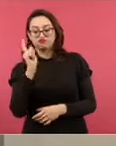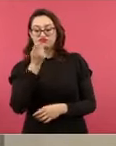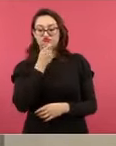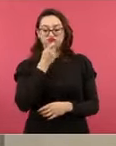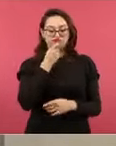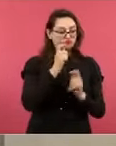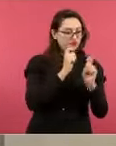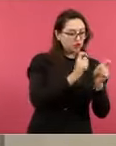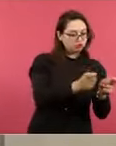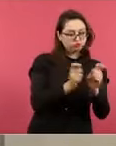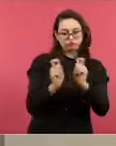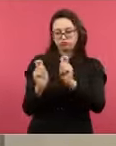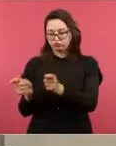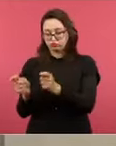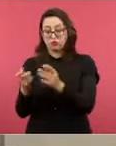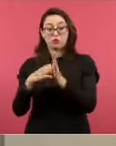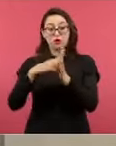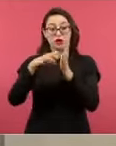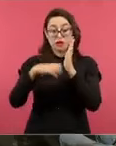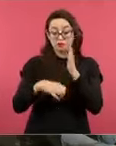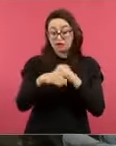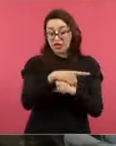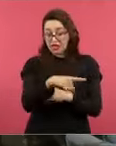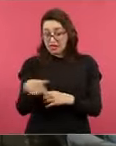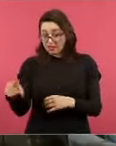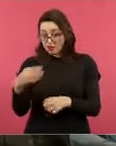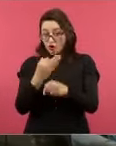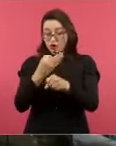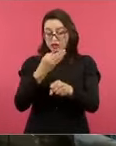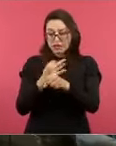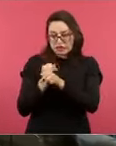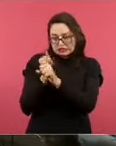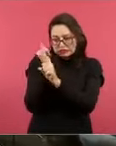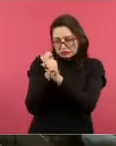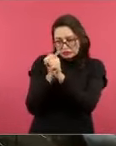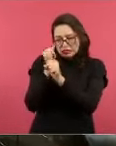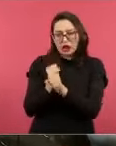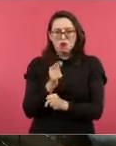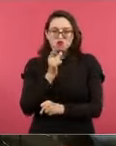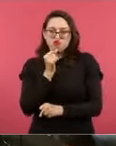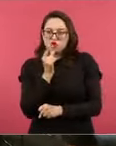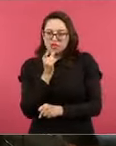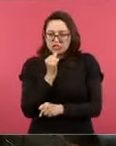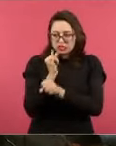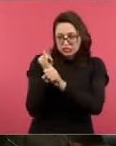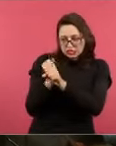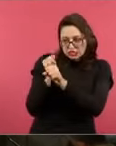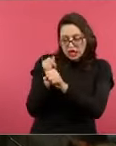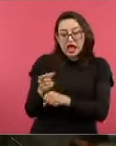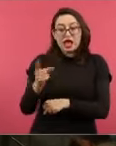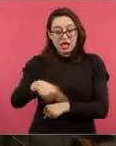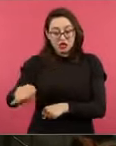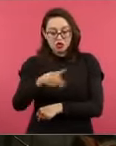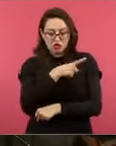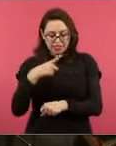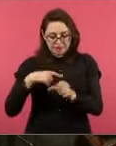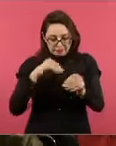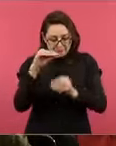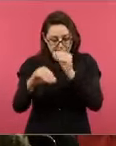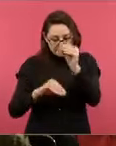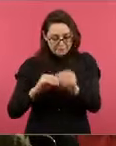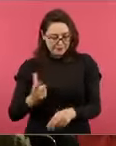este caso van a ser detectives y agentes especiales del cambio comunitario. Así que se van a hacer su insignia y además